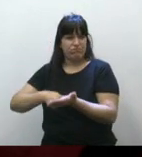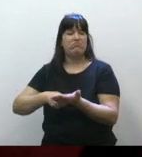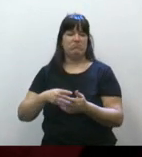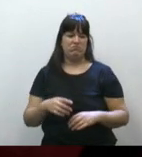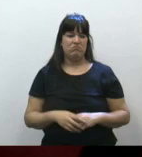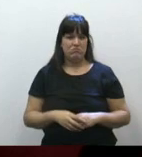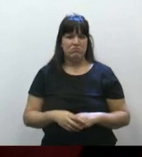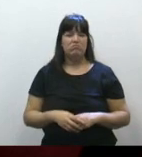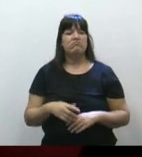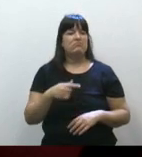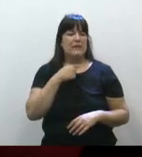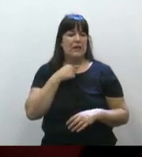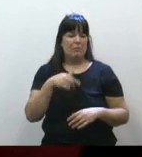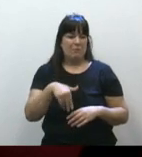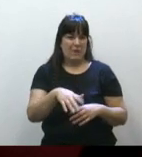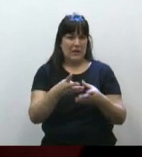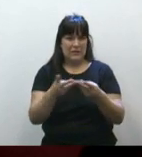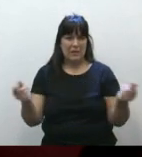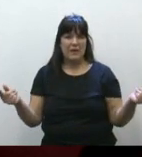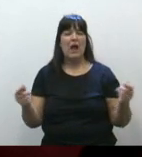presidenta para ir concluyendo